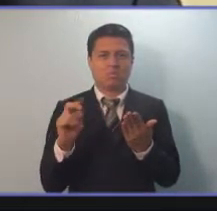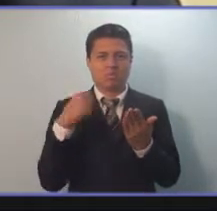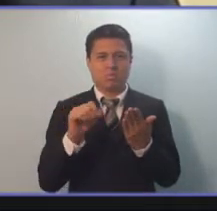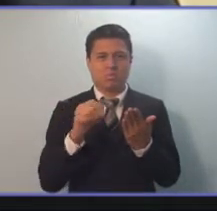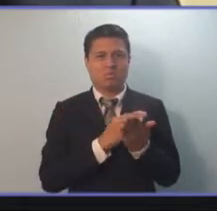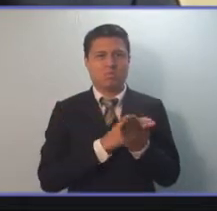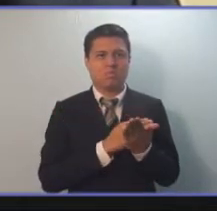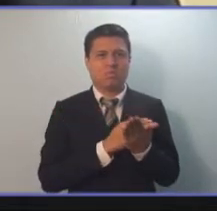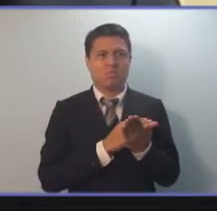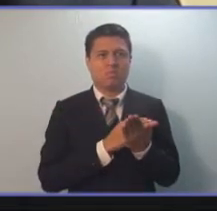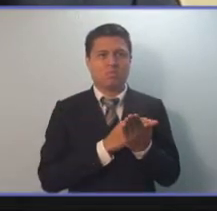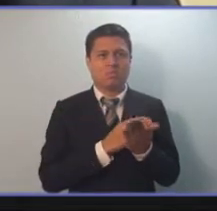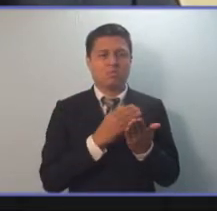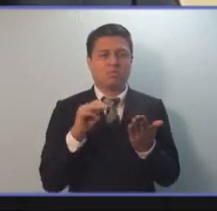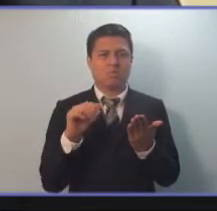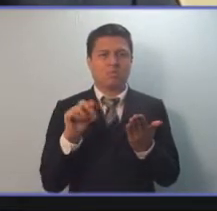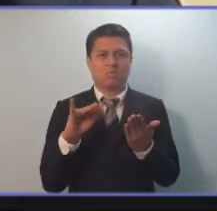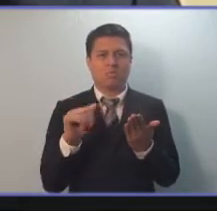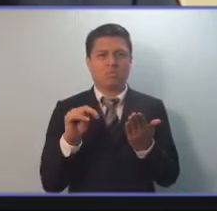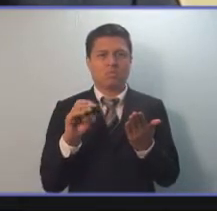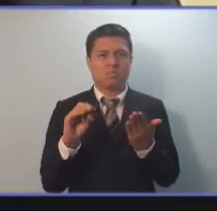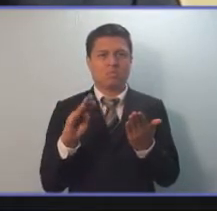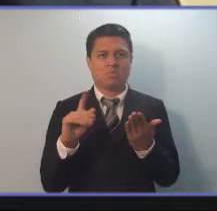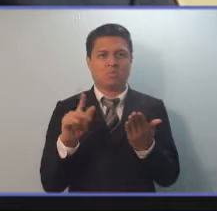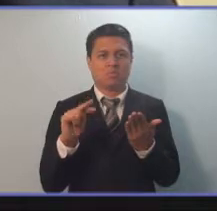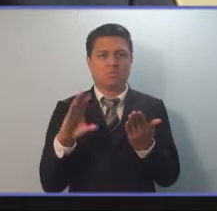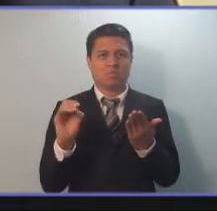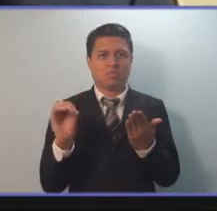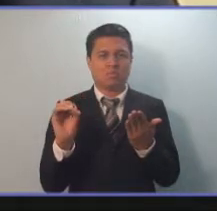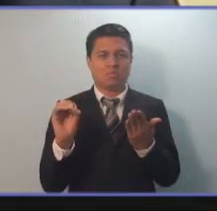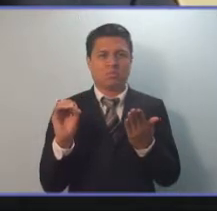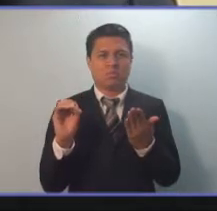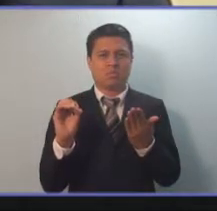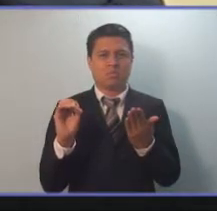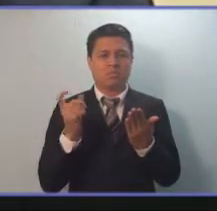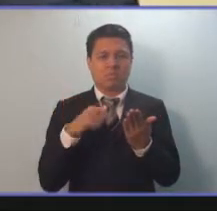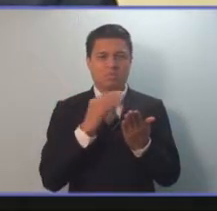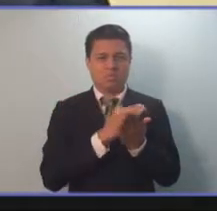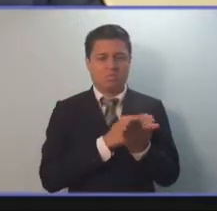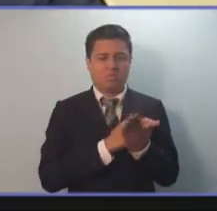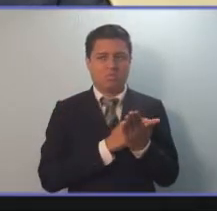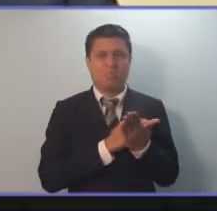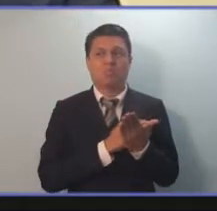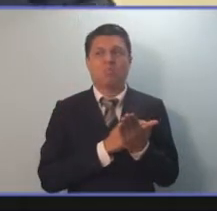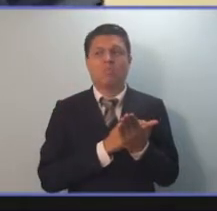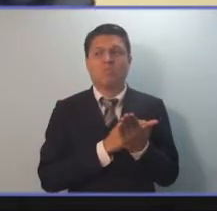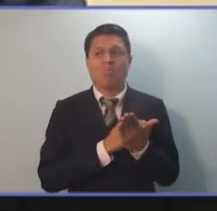presente. Mariano Dagoberto Blanco Rodríguez, presente.